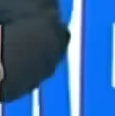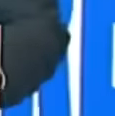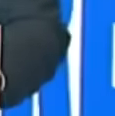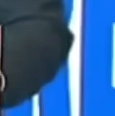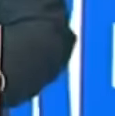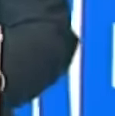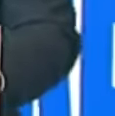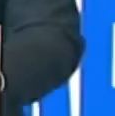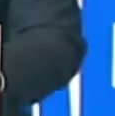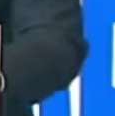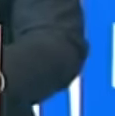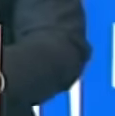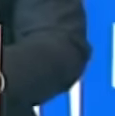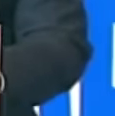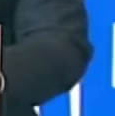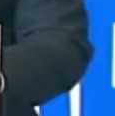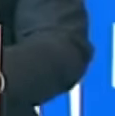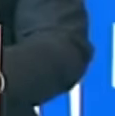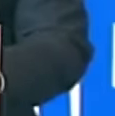fraude en el referendo revocatorio.